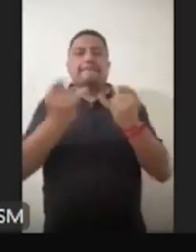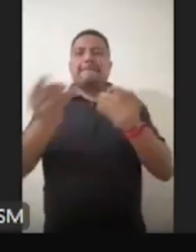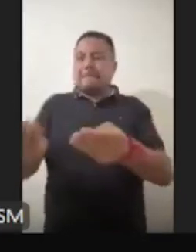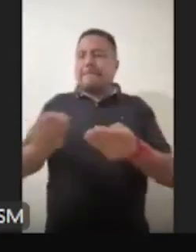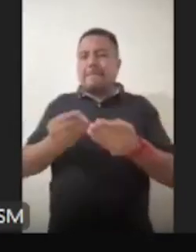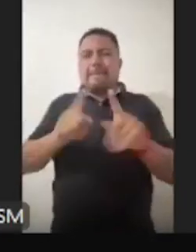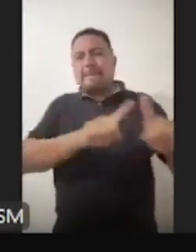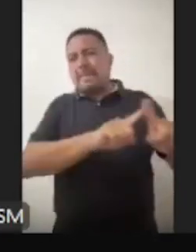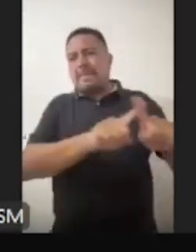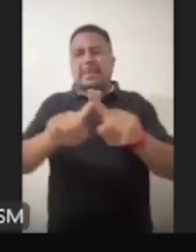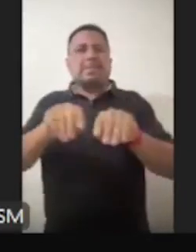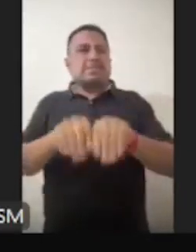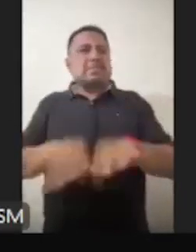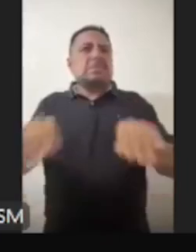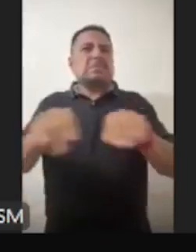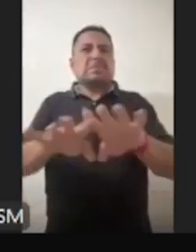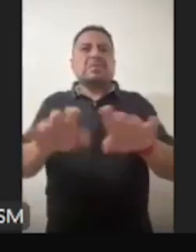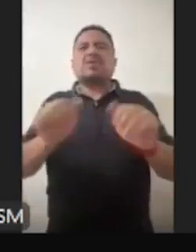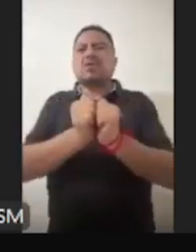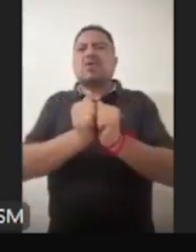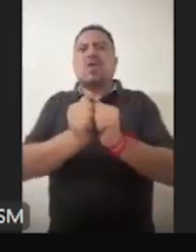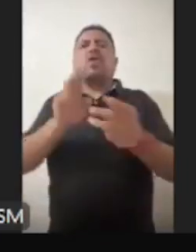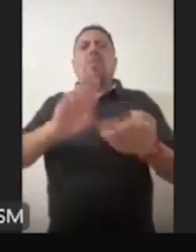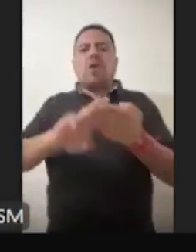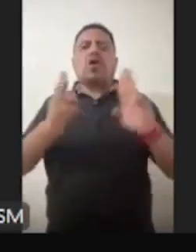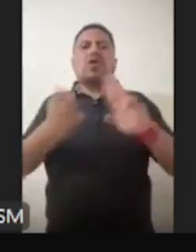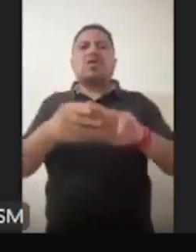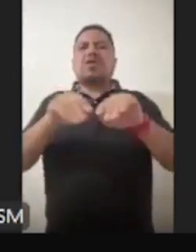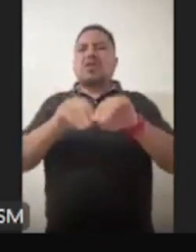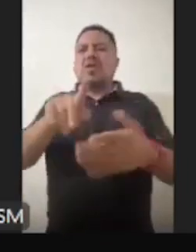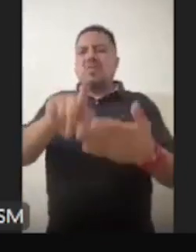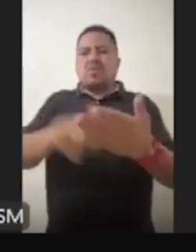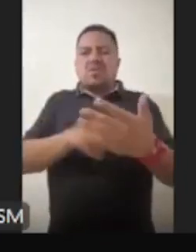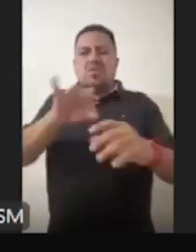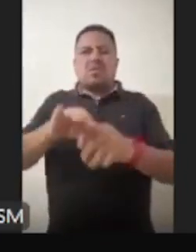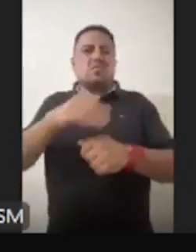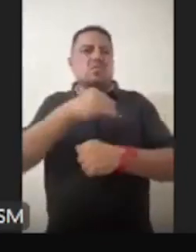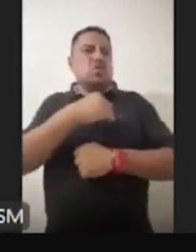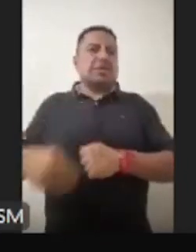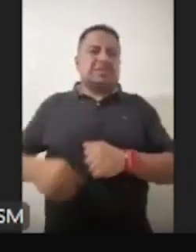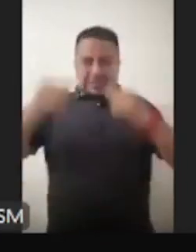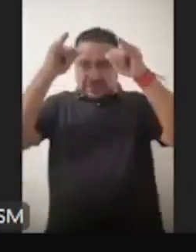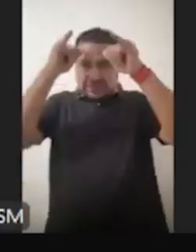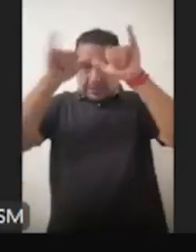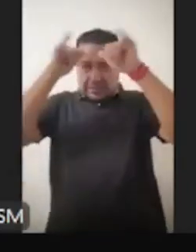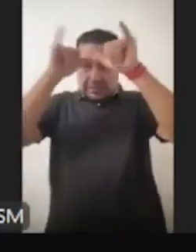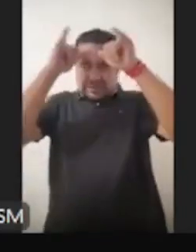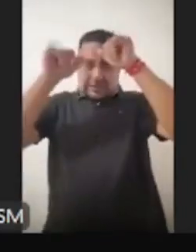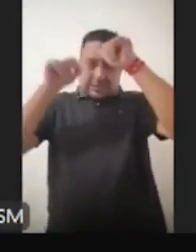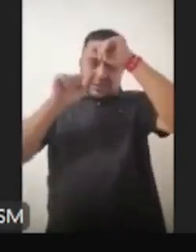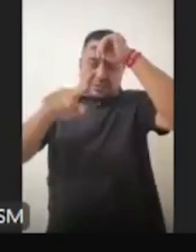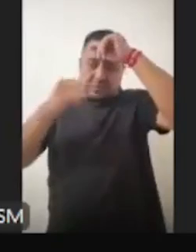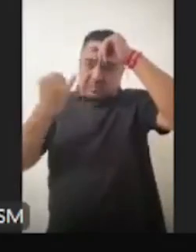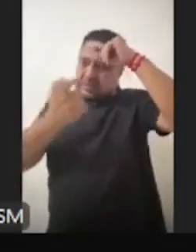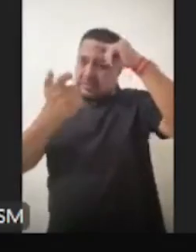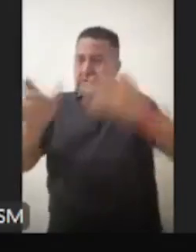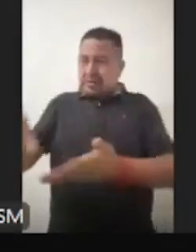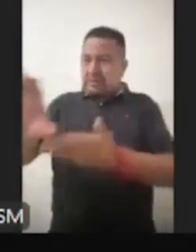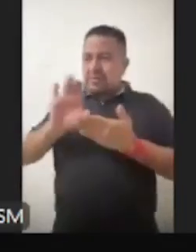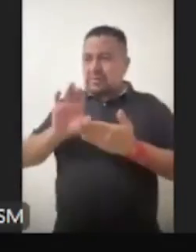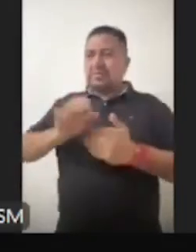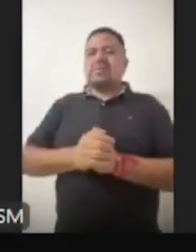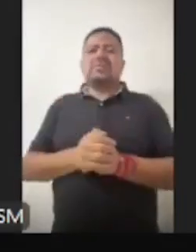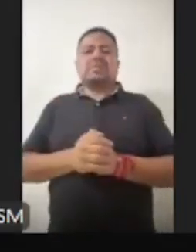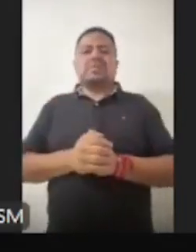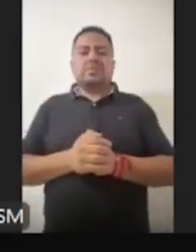artículos publicitarios para entregarlos con motivo de la promoción del voto en el municipio de Coyuca de Benítez y dinero en efectivo.